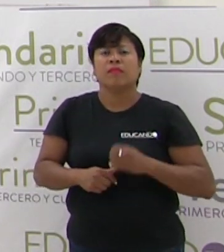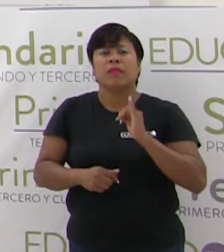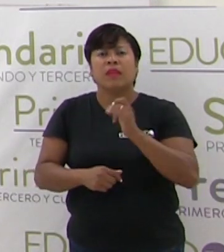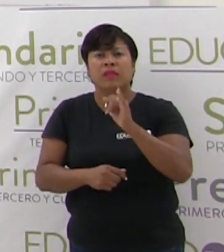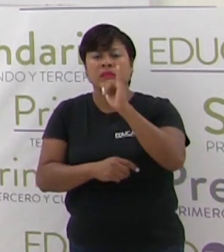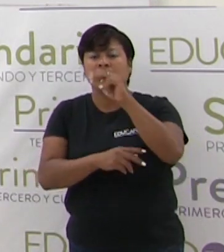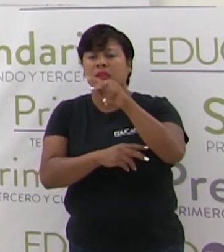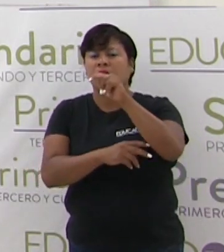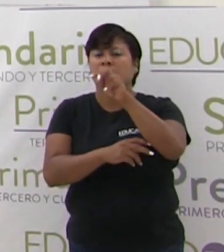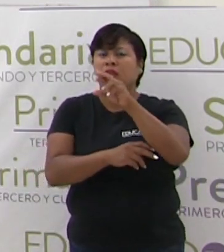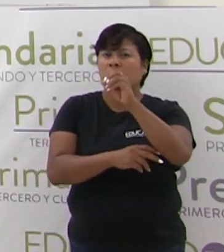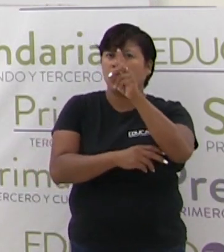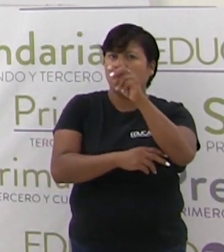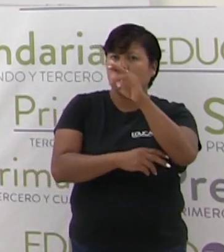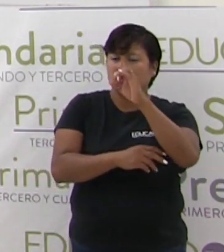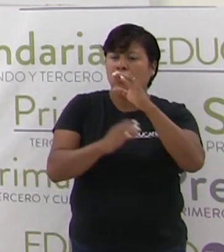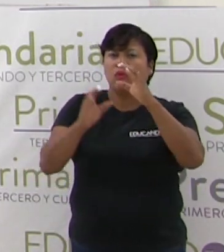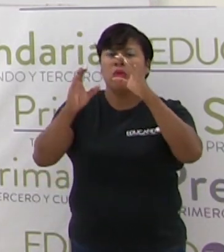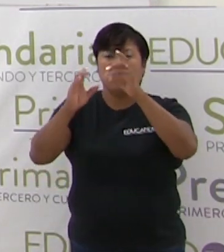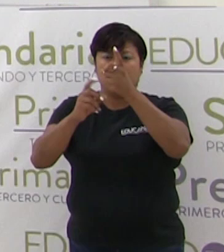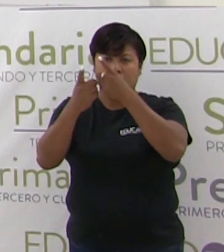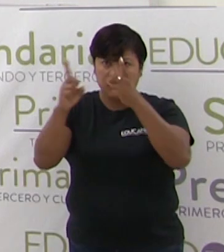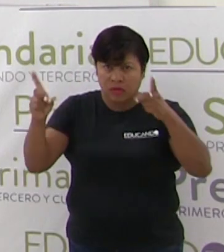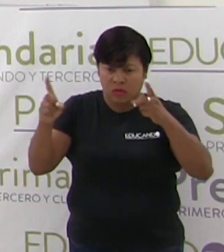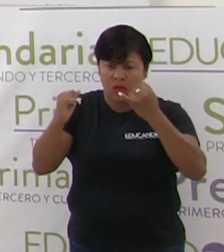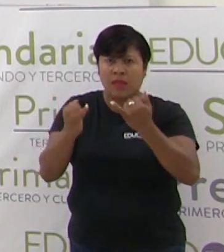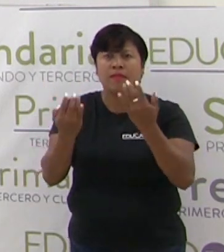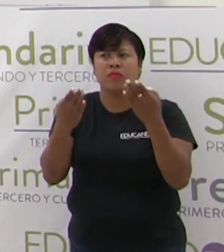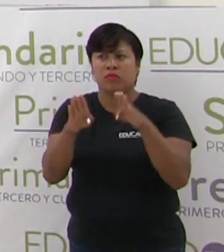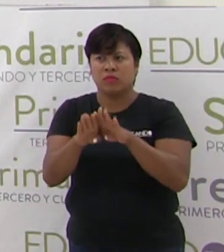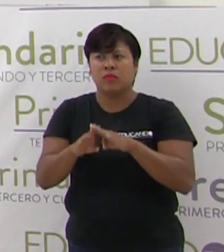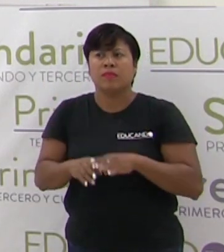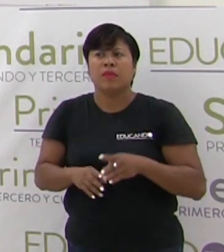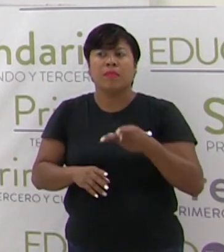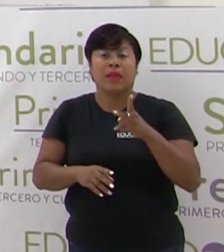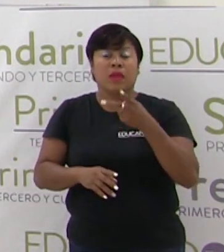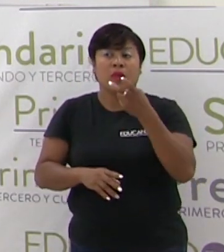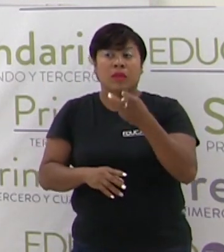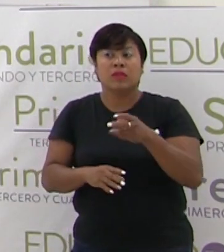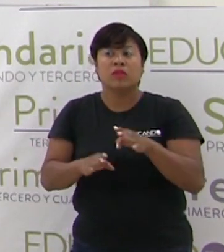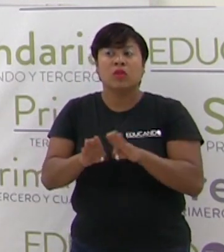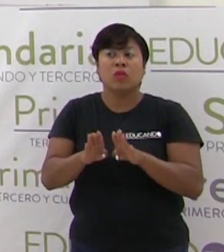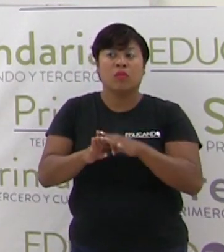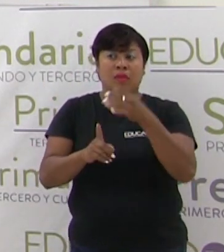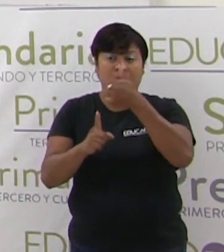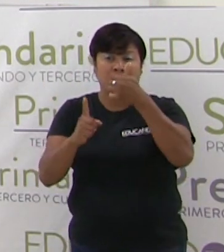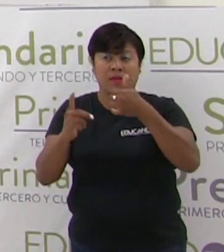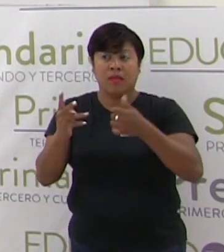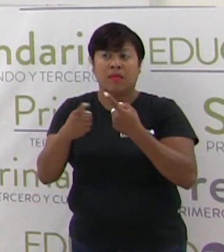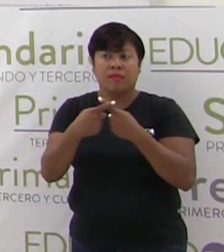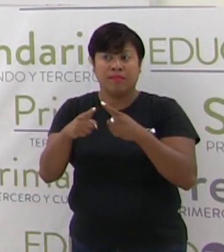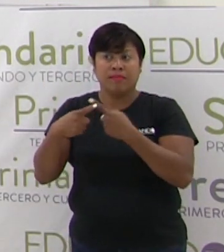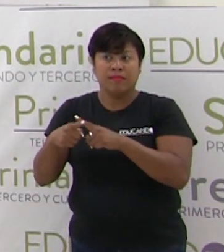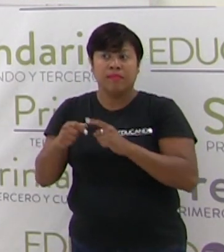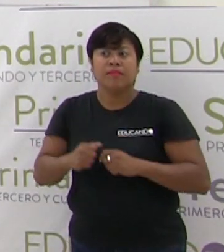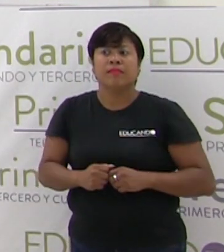introducción, desarrollo y conclusión, pero que de acuerdo a cada texto